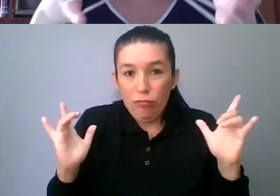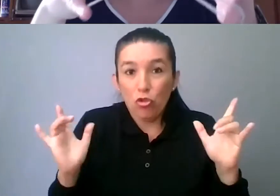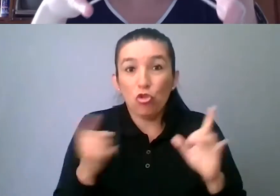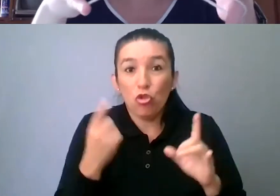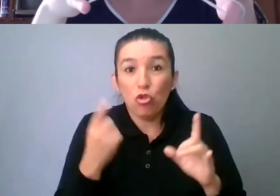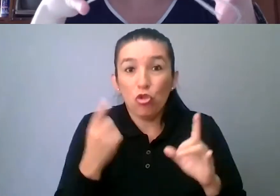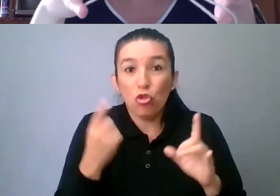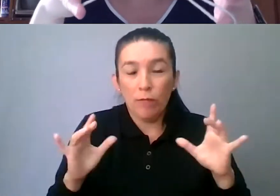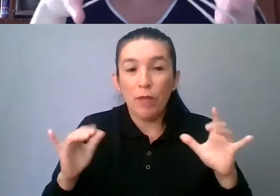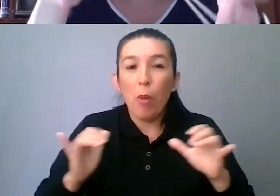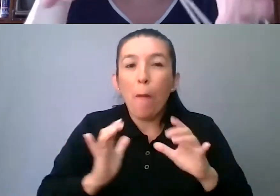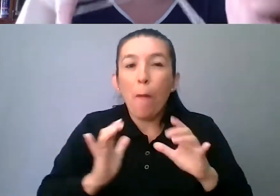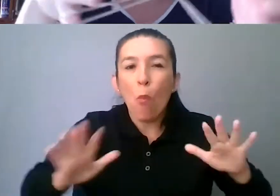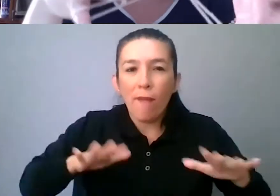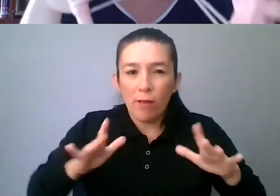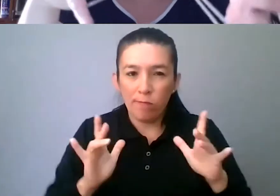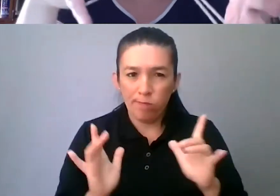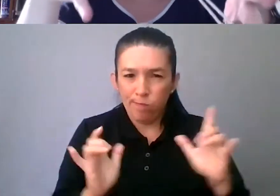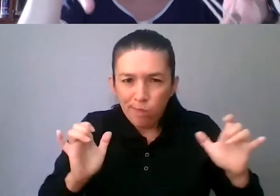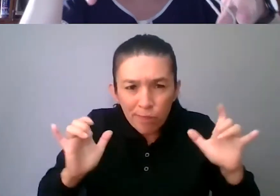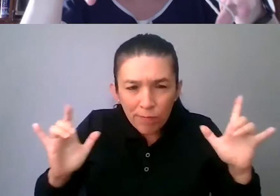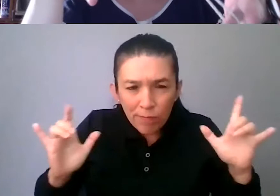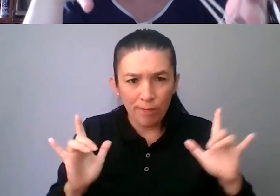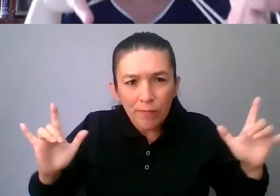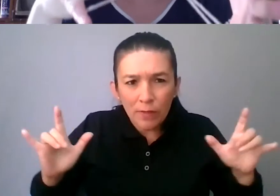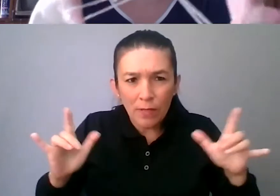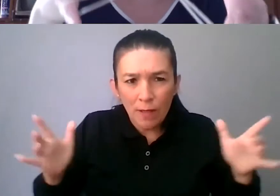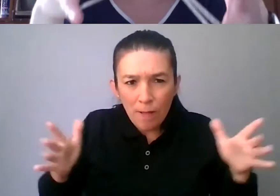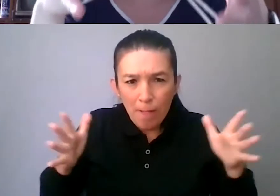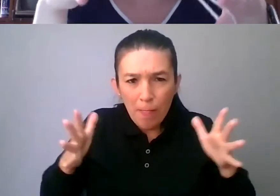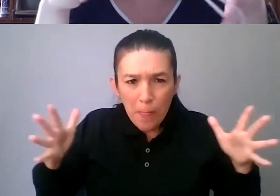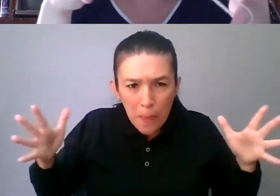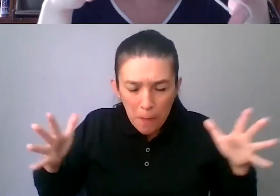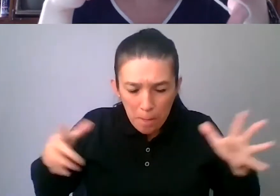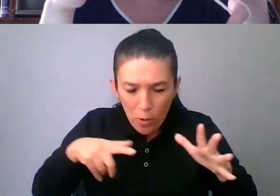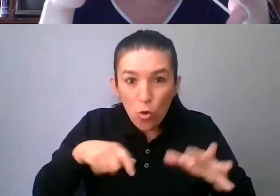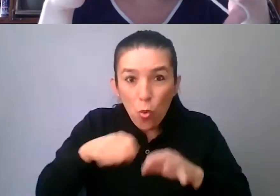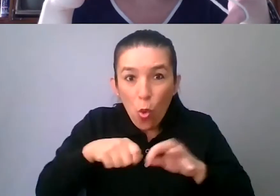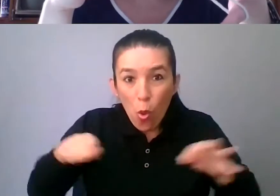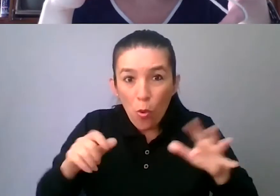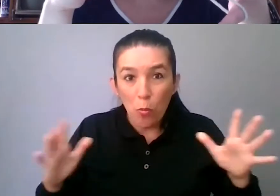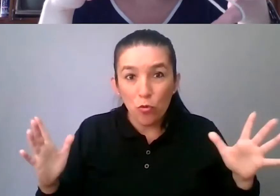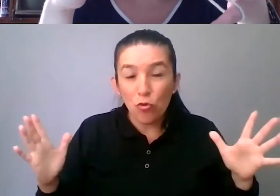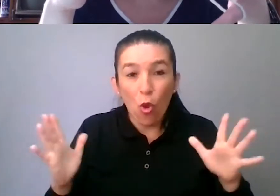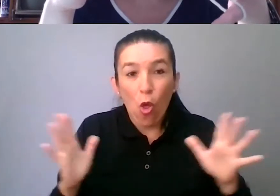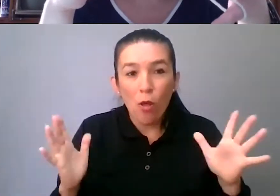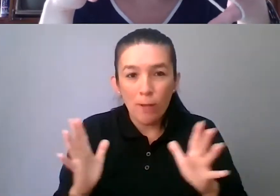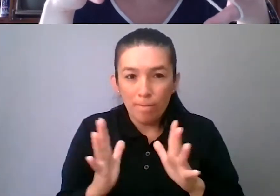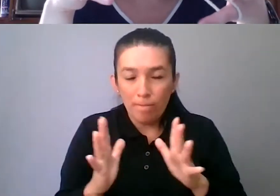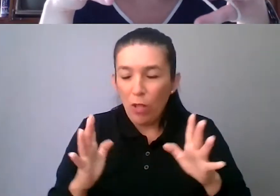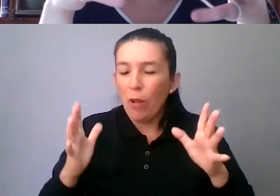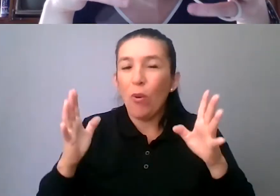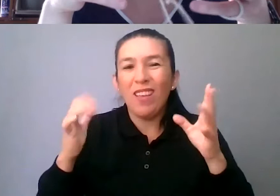Entonces movemos la mano para que el nudo quede centrado y quede bien. Vamos a soltar los